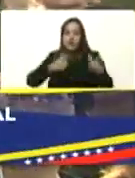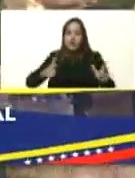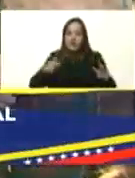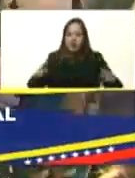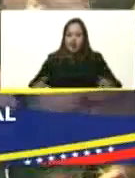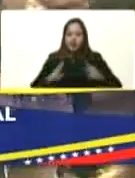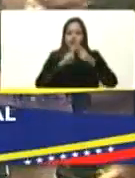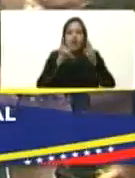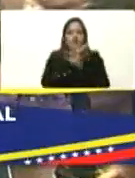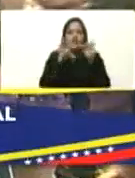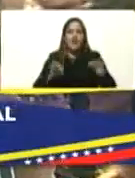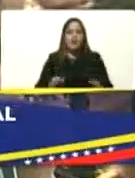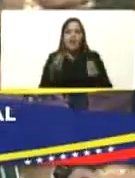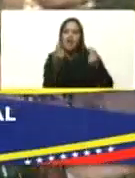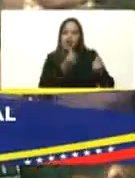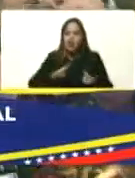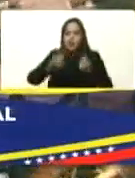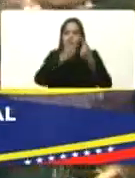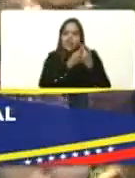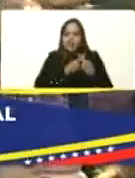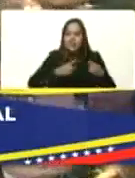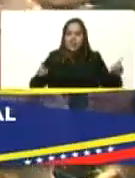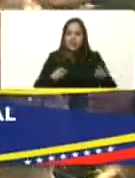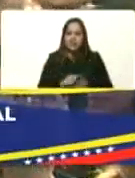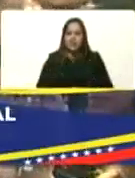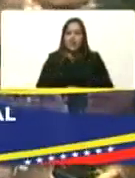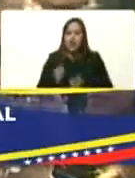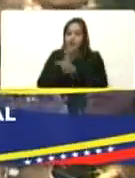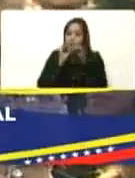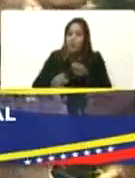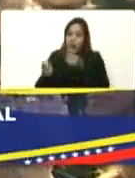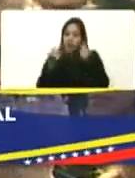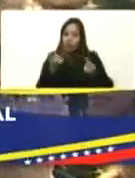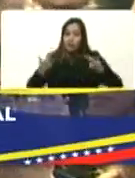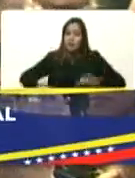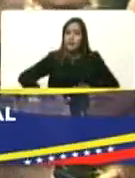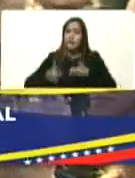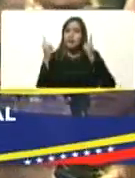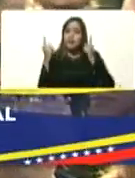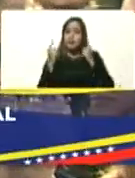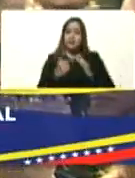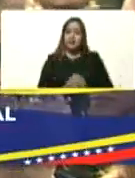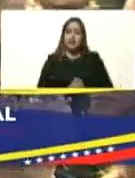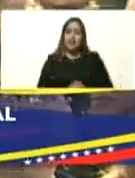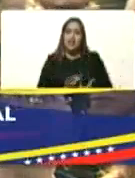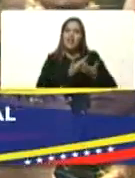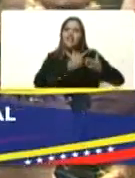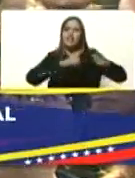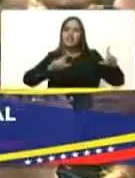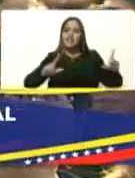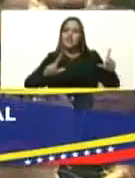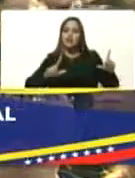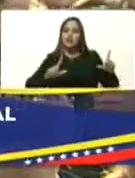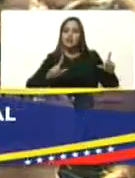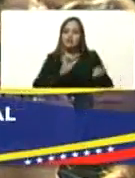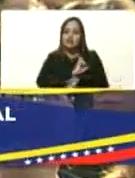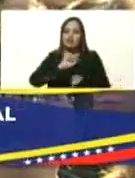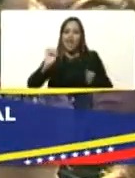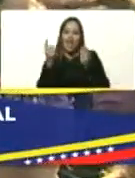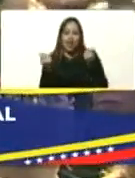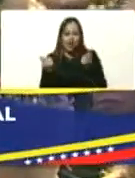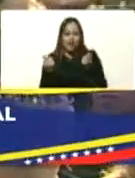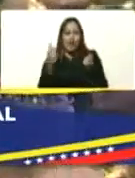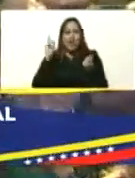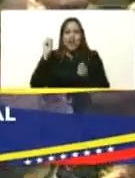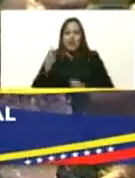un modelo económico distinto, modelo económico que nos permite no solo la liberación y la emancipación económica,